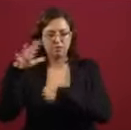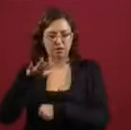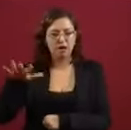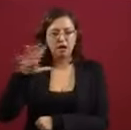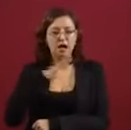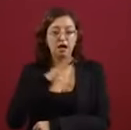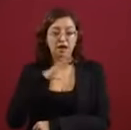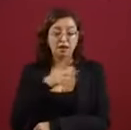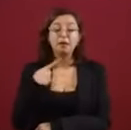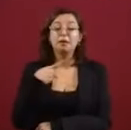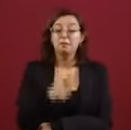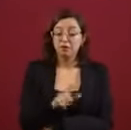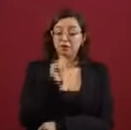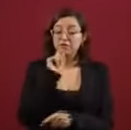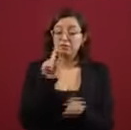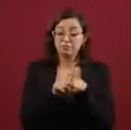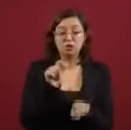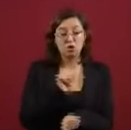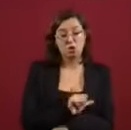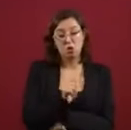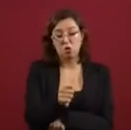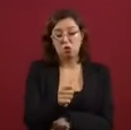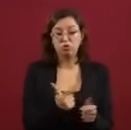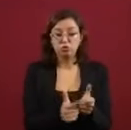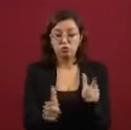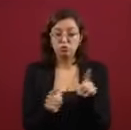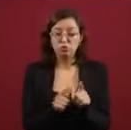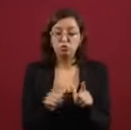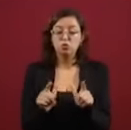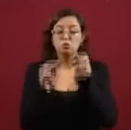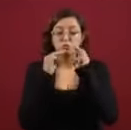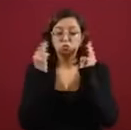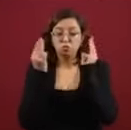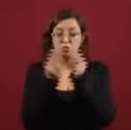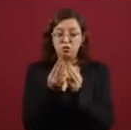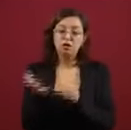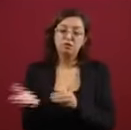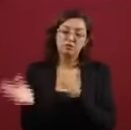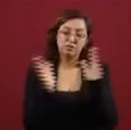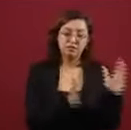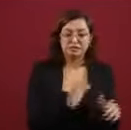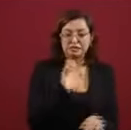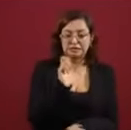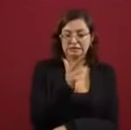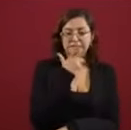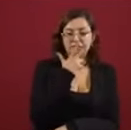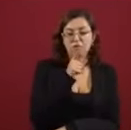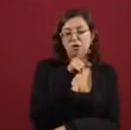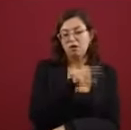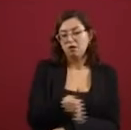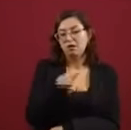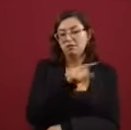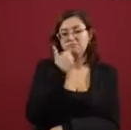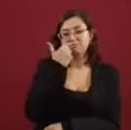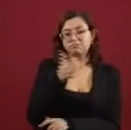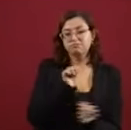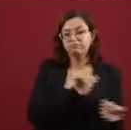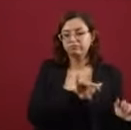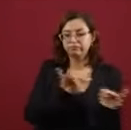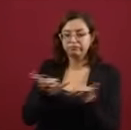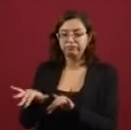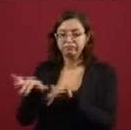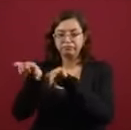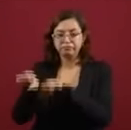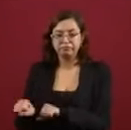también hay grupos criminales del lado de chihuahua que pretenden tomar control